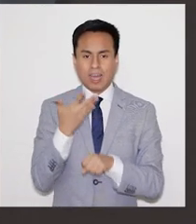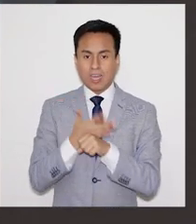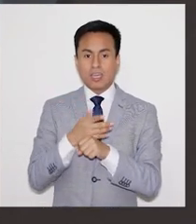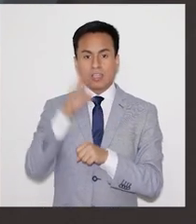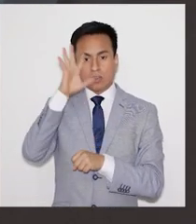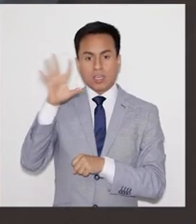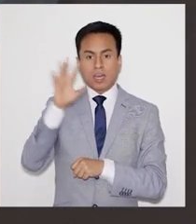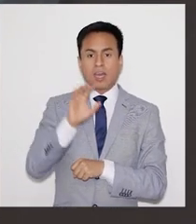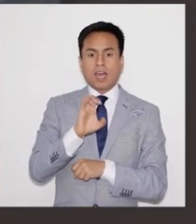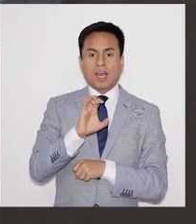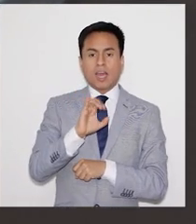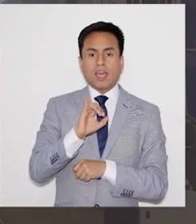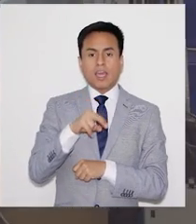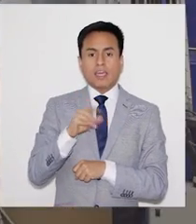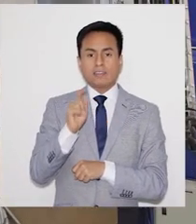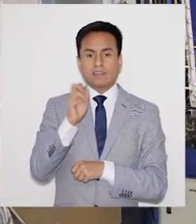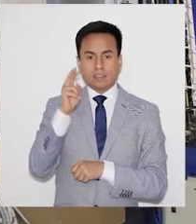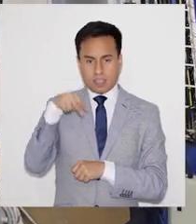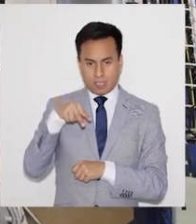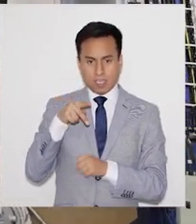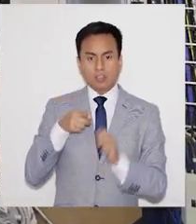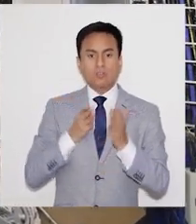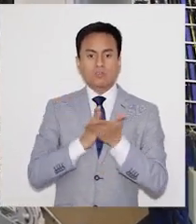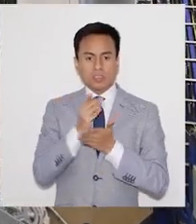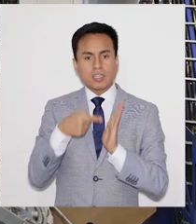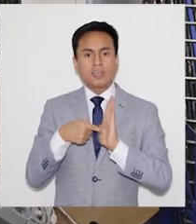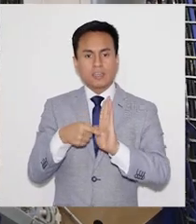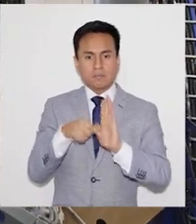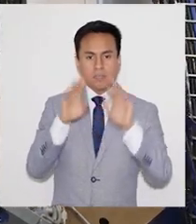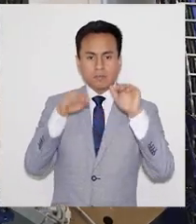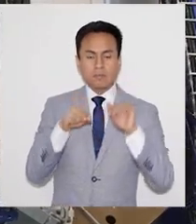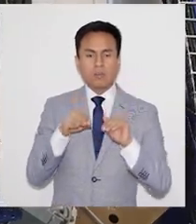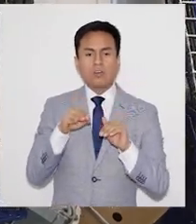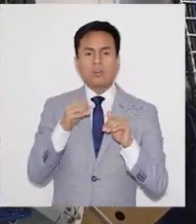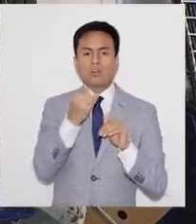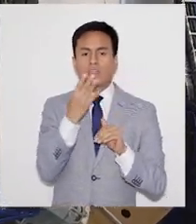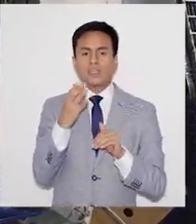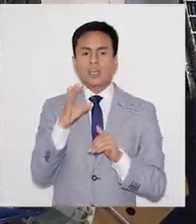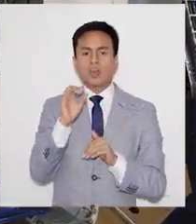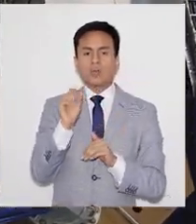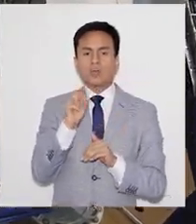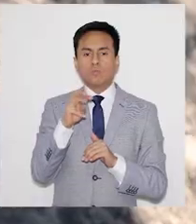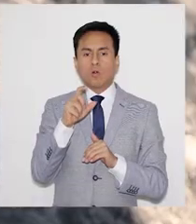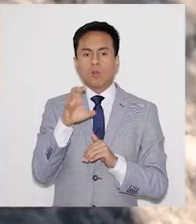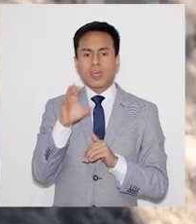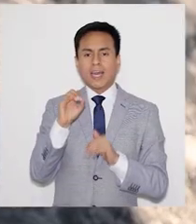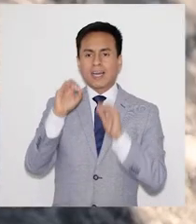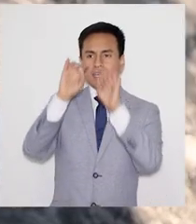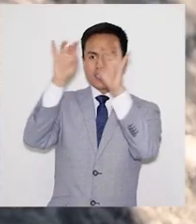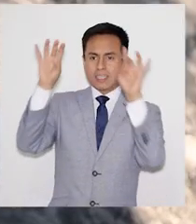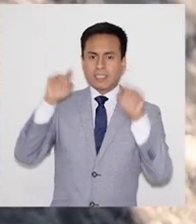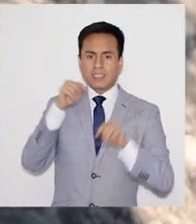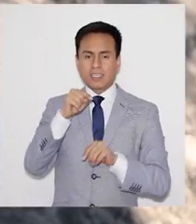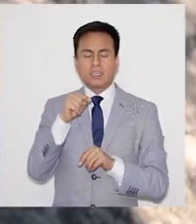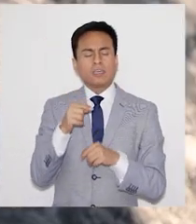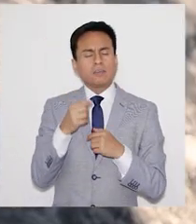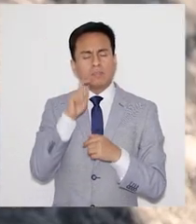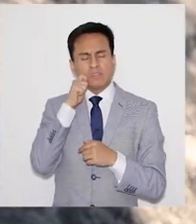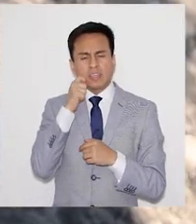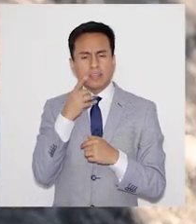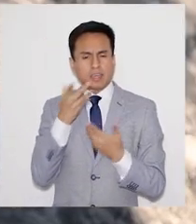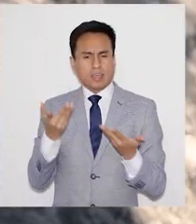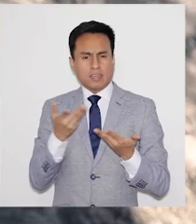en la teoría de Einstein y que fue introducida por Einstein como la constante cosmológica. Ahora, ¿qué es lo que